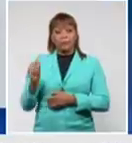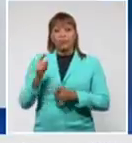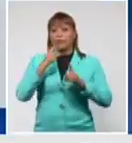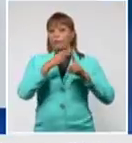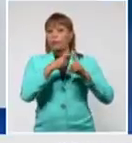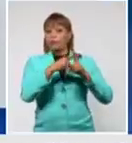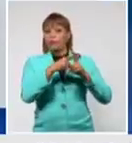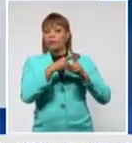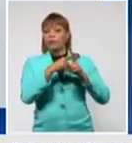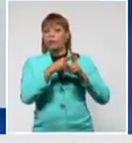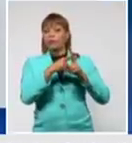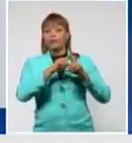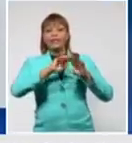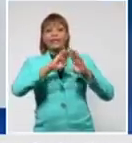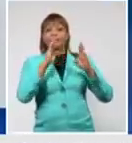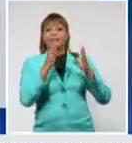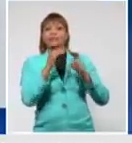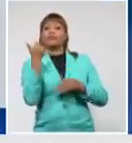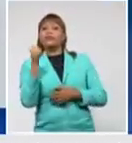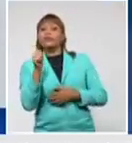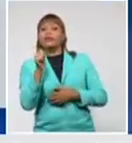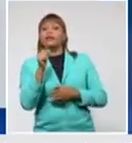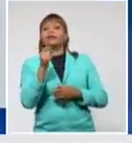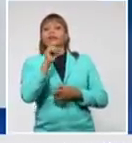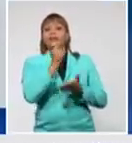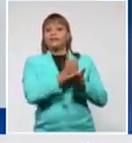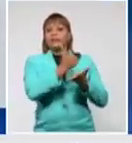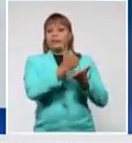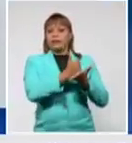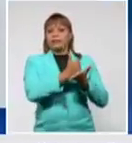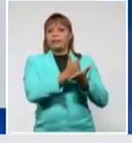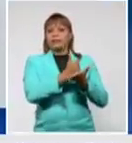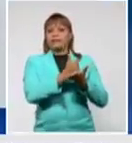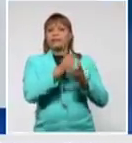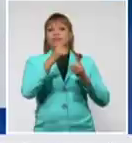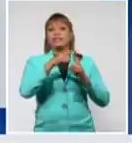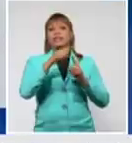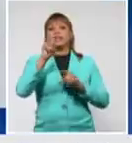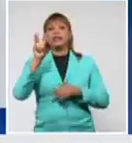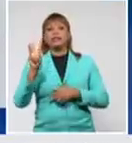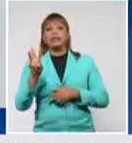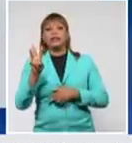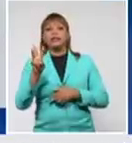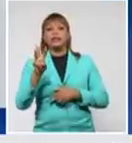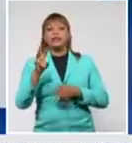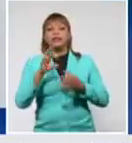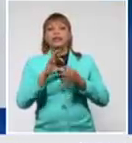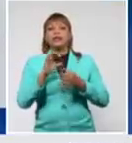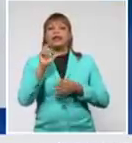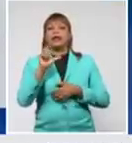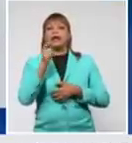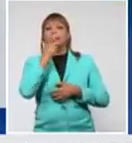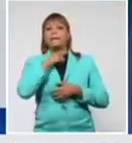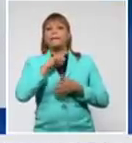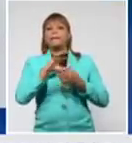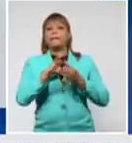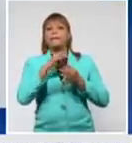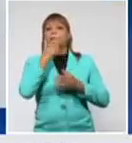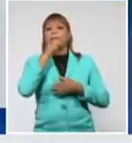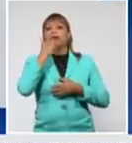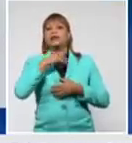son 10 de Santi Espíritus, Trinidad 3 y Cabaiguán 1. Se dan cuenta que es una